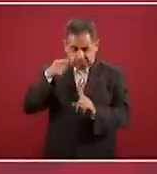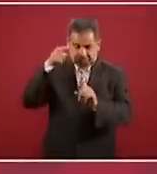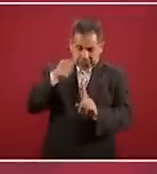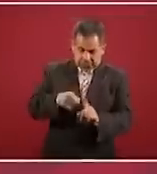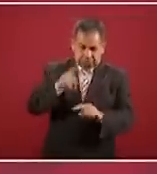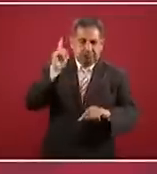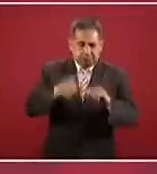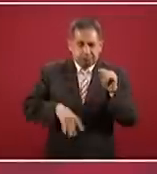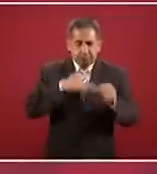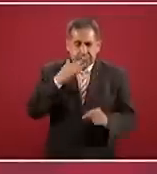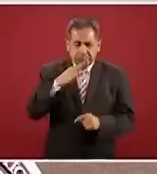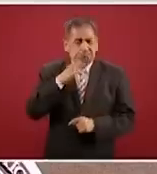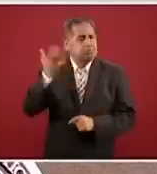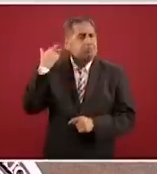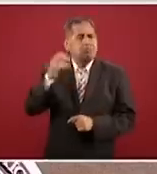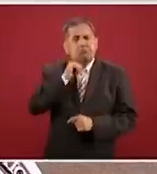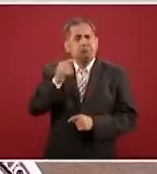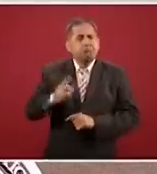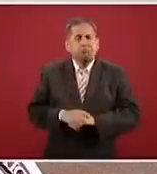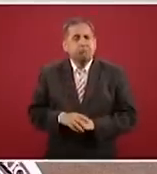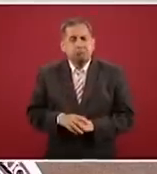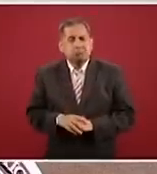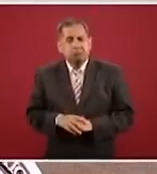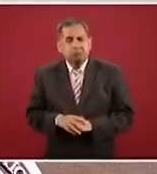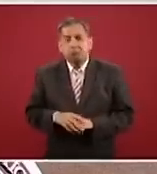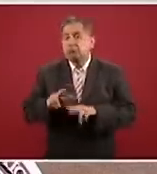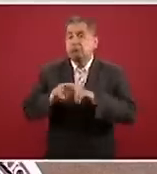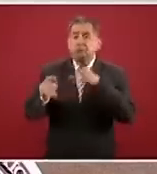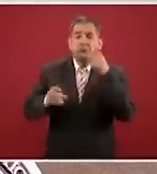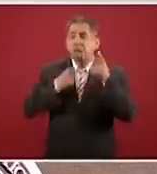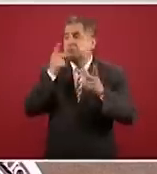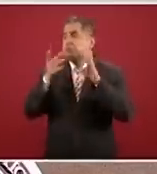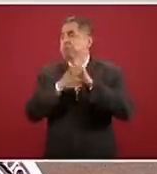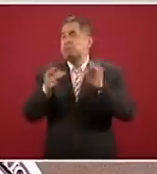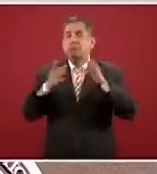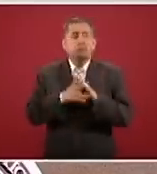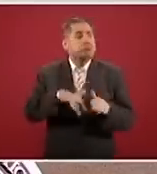tema ni en el discurso.